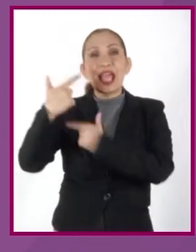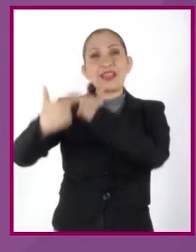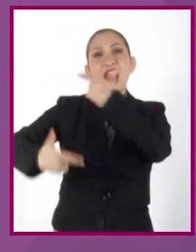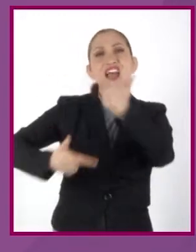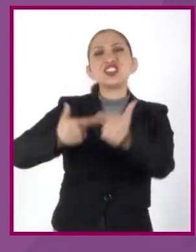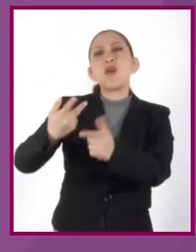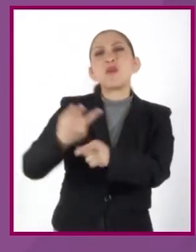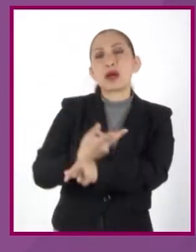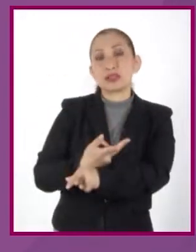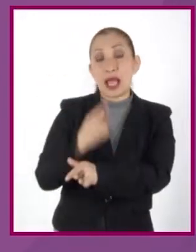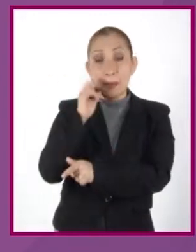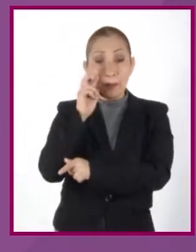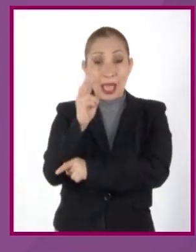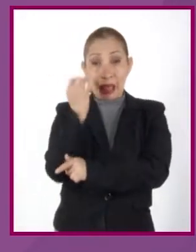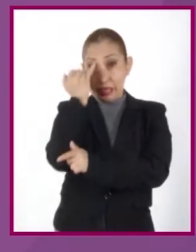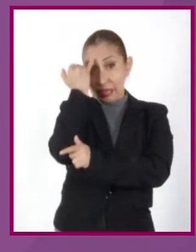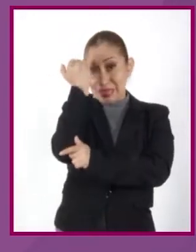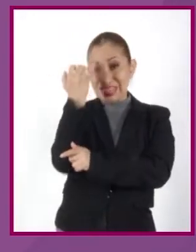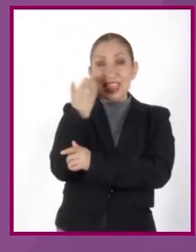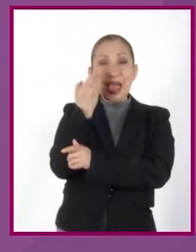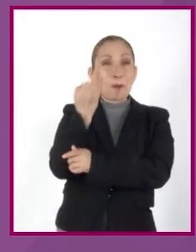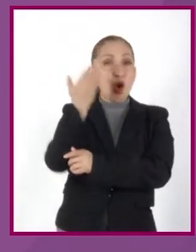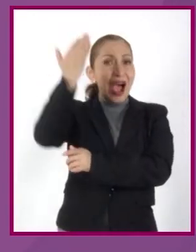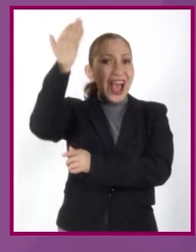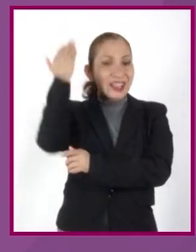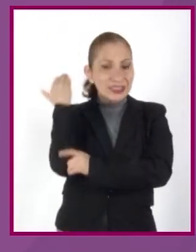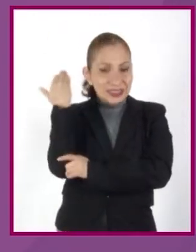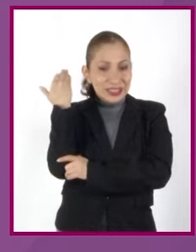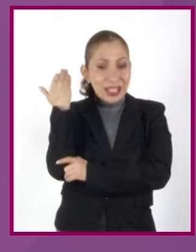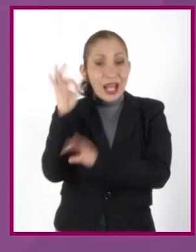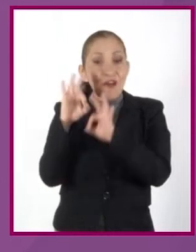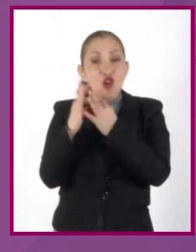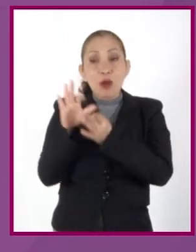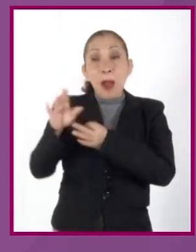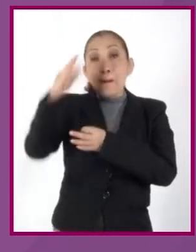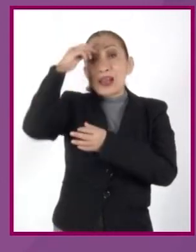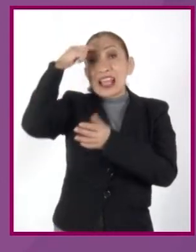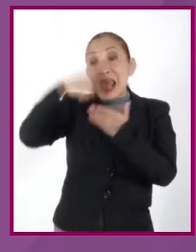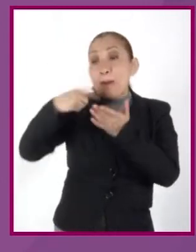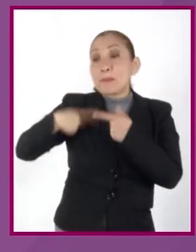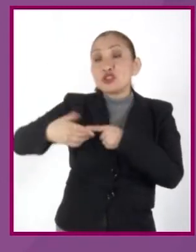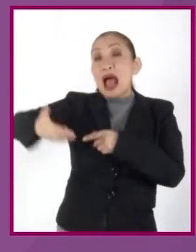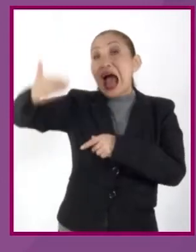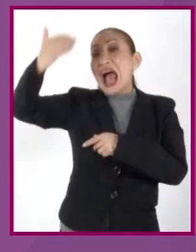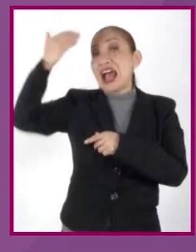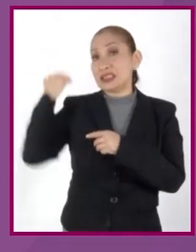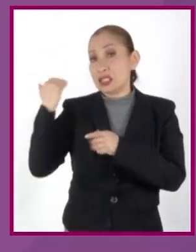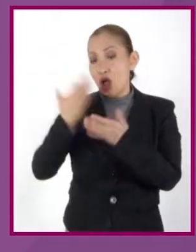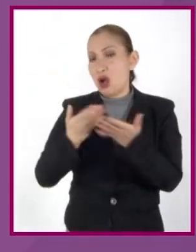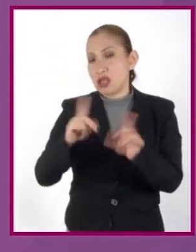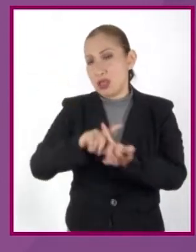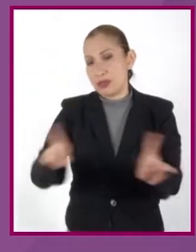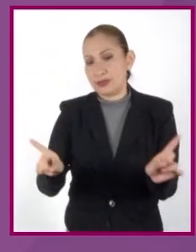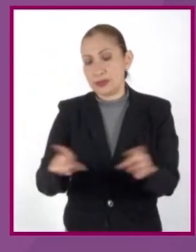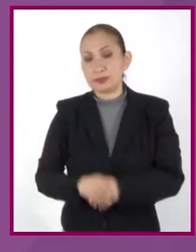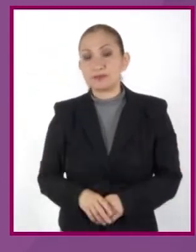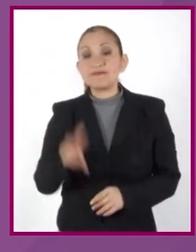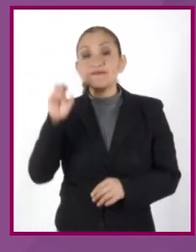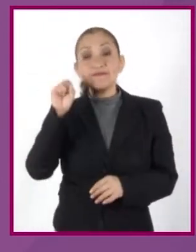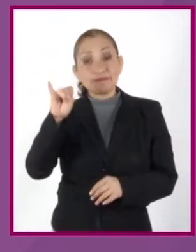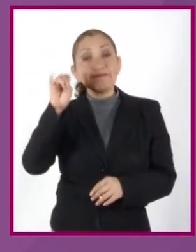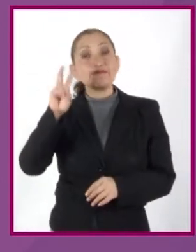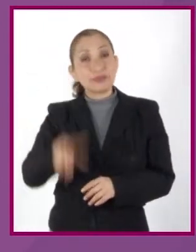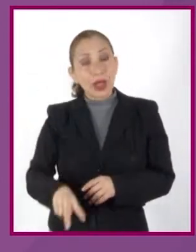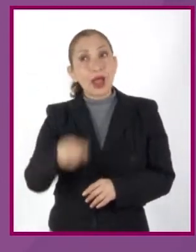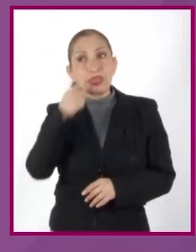Esto nos ayuda a ubicar el imaginario de la época, es decir, la manera en que pensaba la gente. Es verdad,